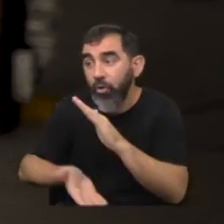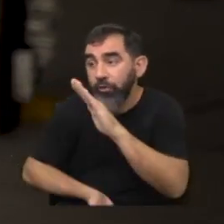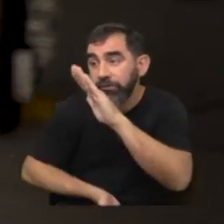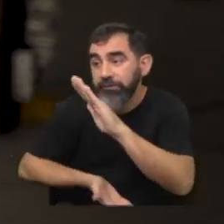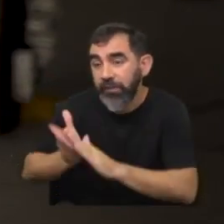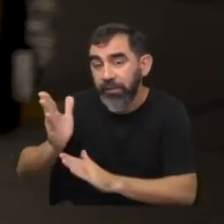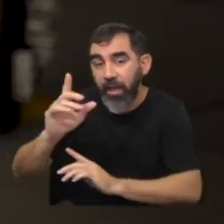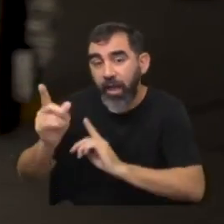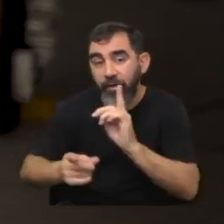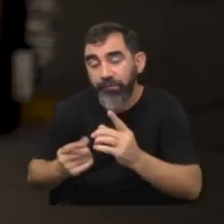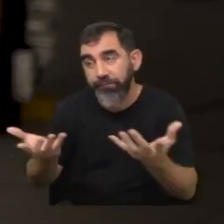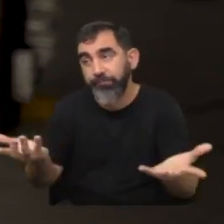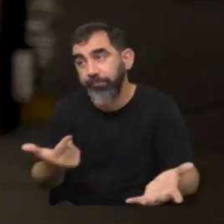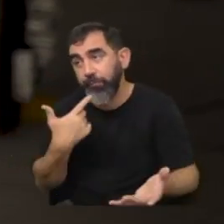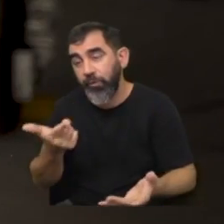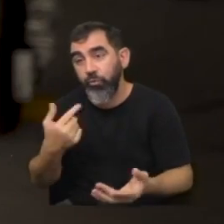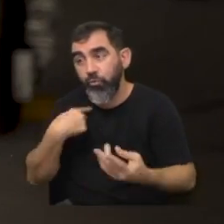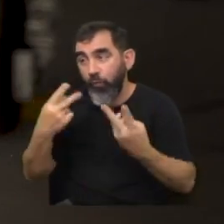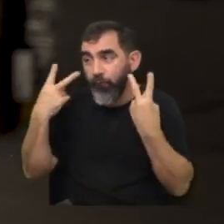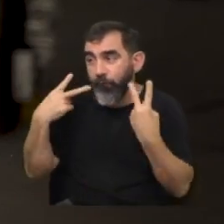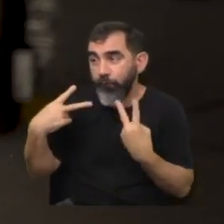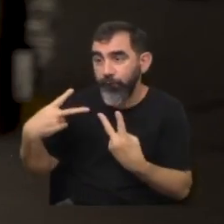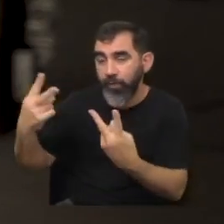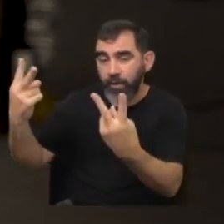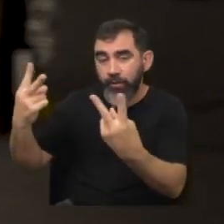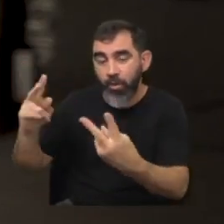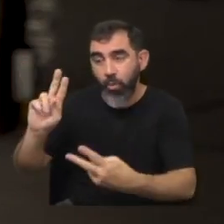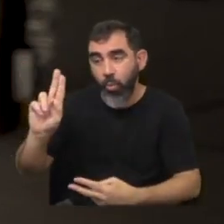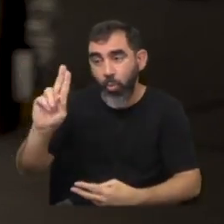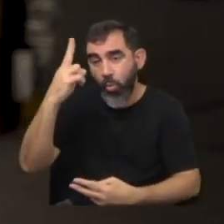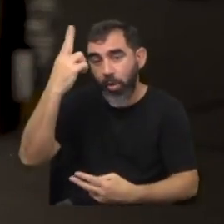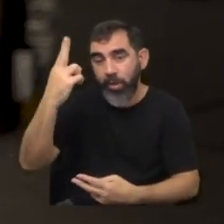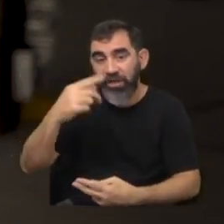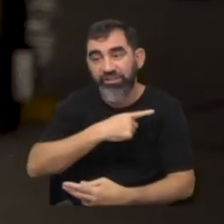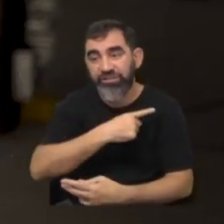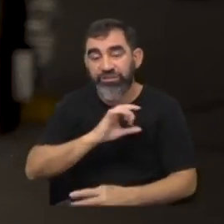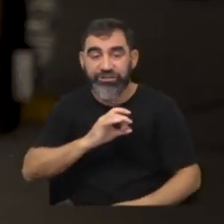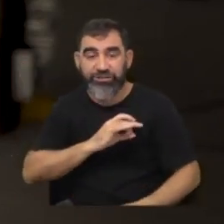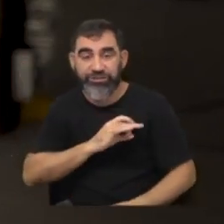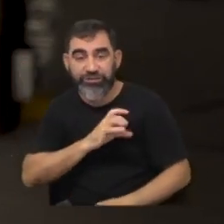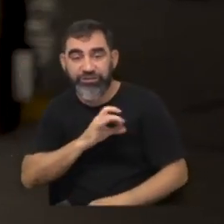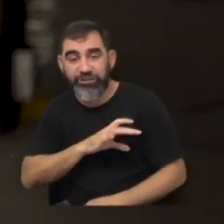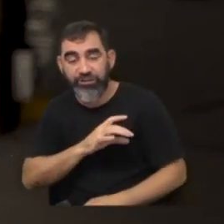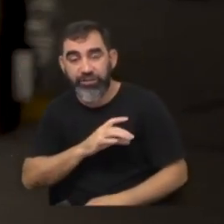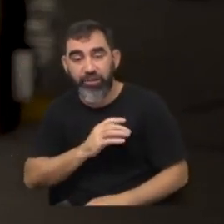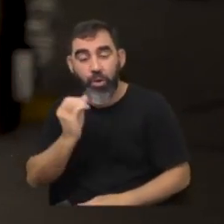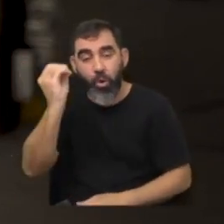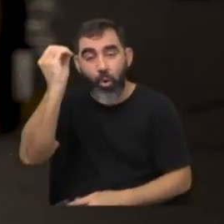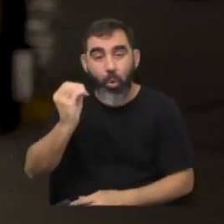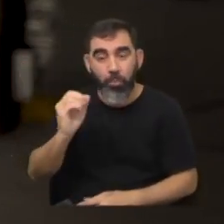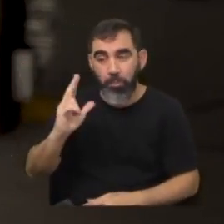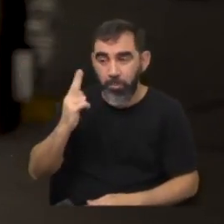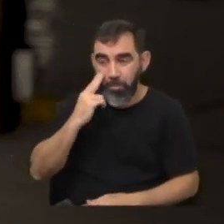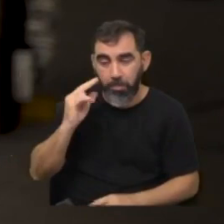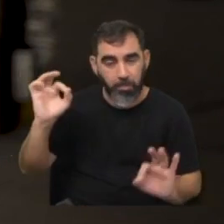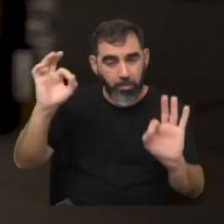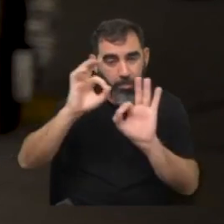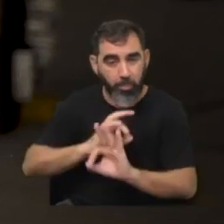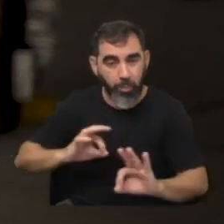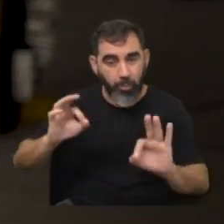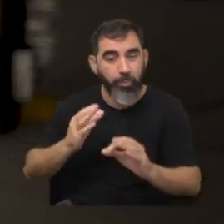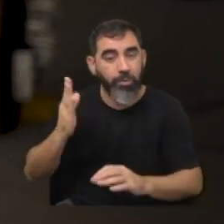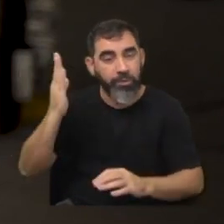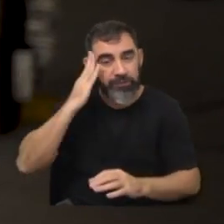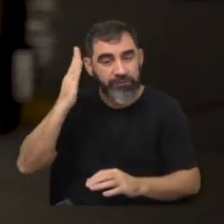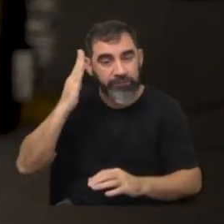veces te cuentan, no, porque he hecho viajes desde Uruguay hasta Chile en ómnibus y no he tenido ningún problema, pero porque sé que